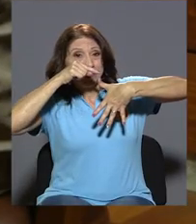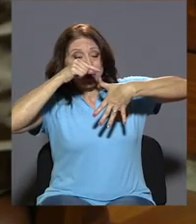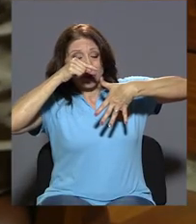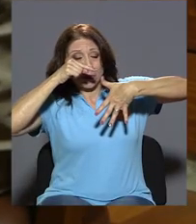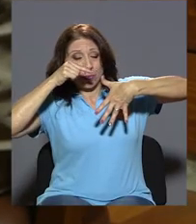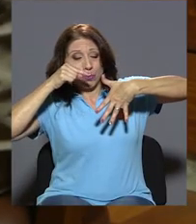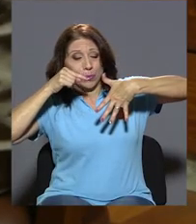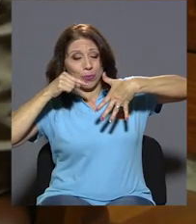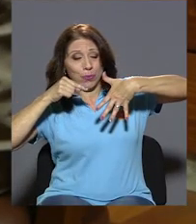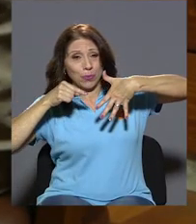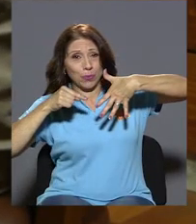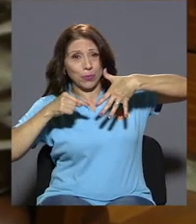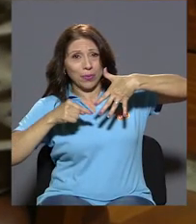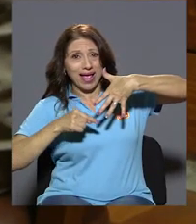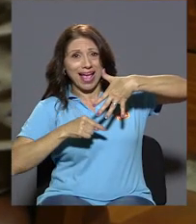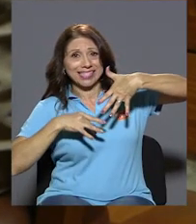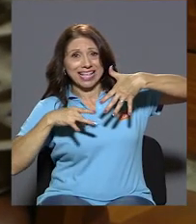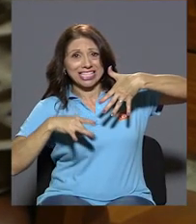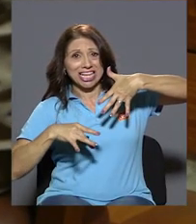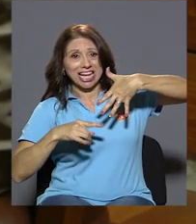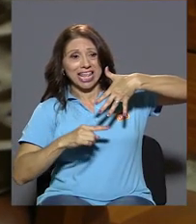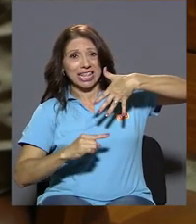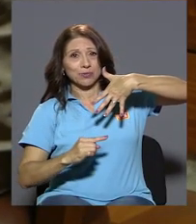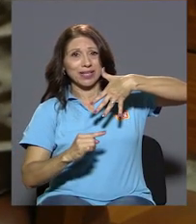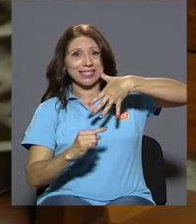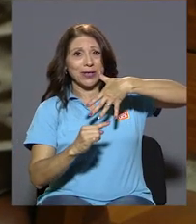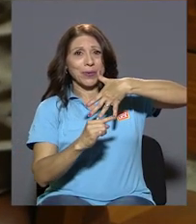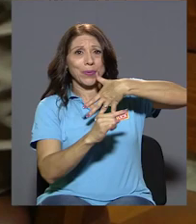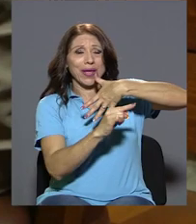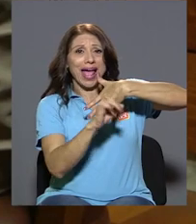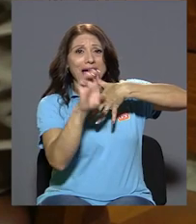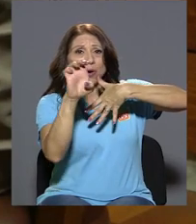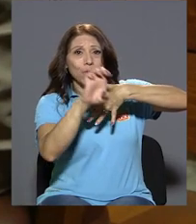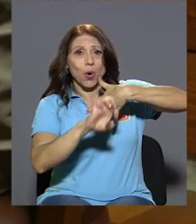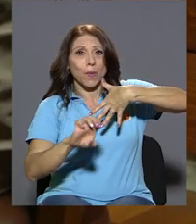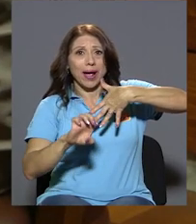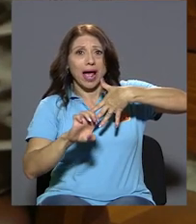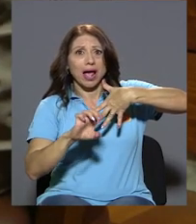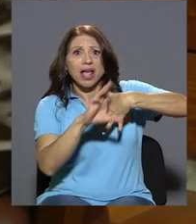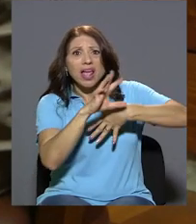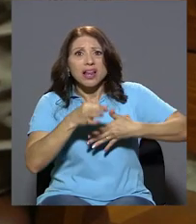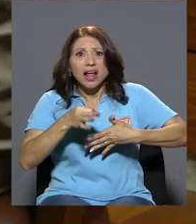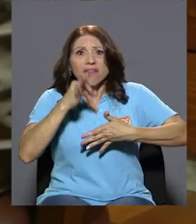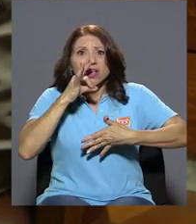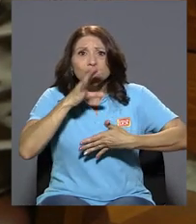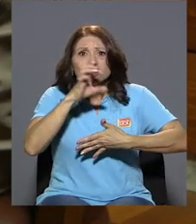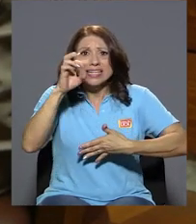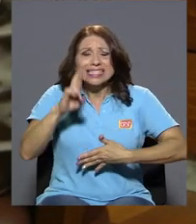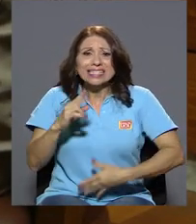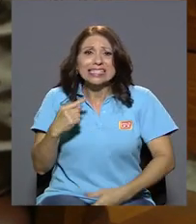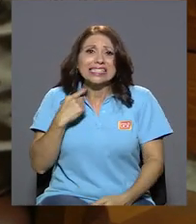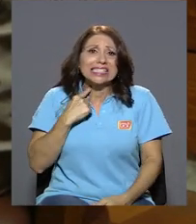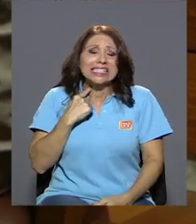europa donde el café costarricense llegaba carísimo difícil de competir con